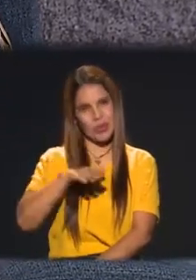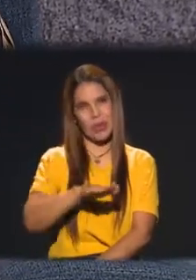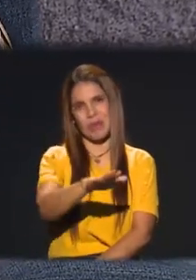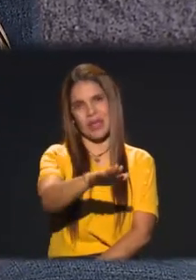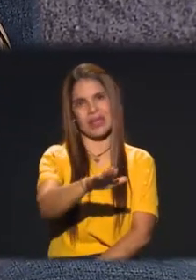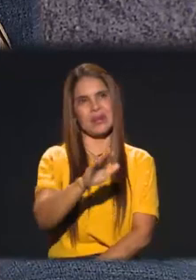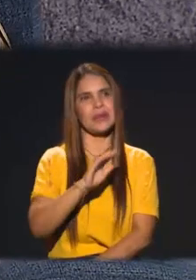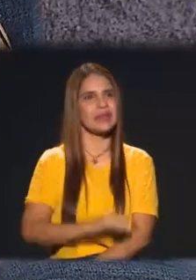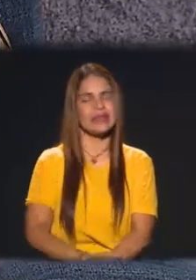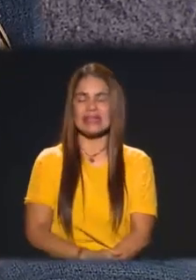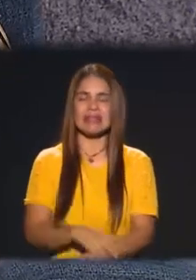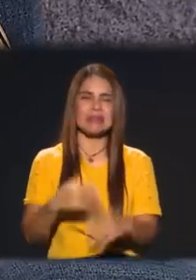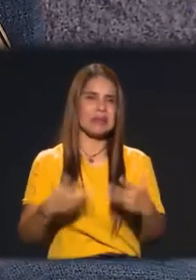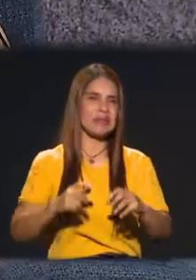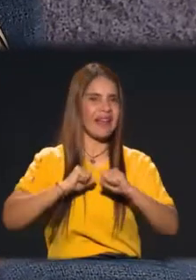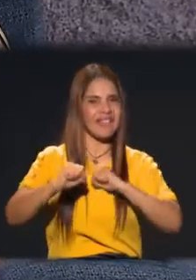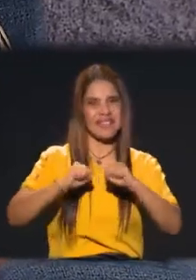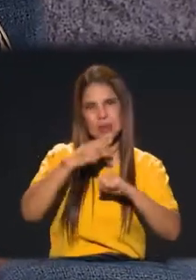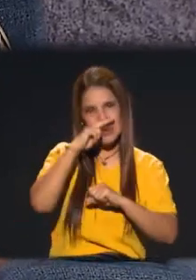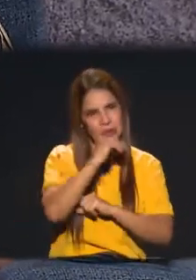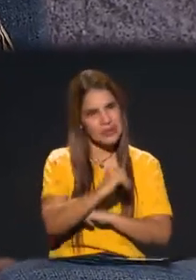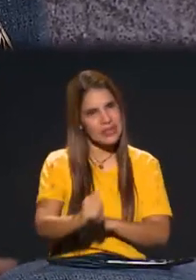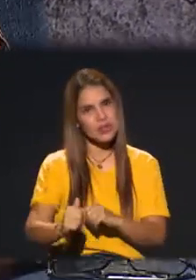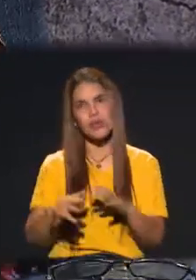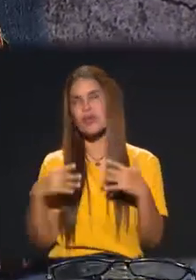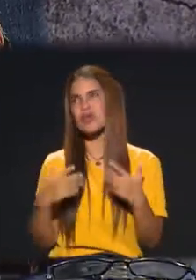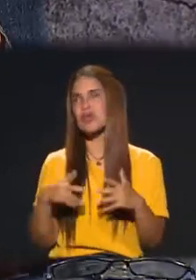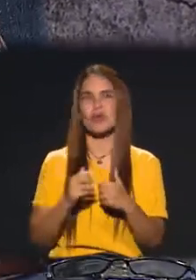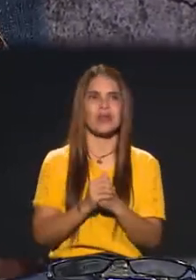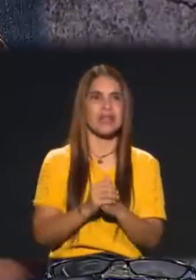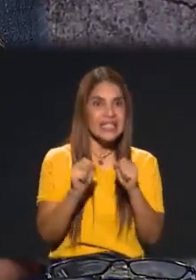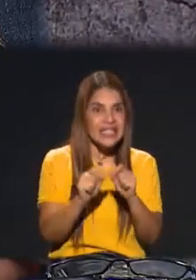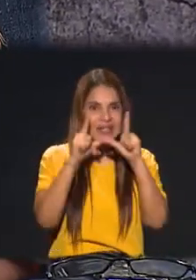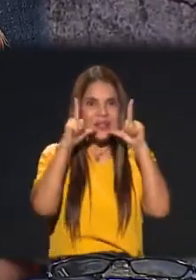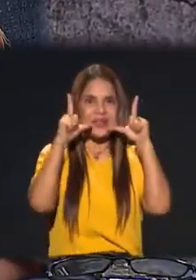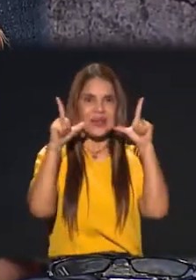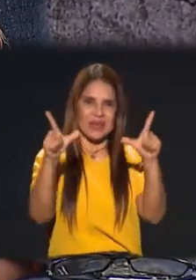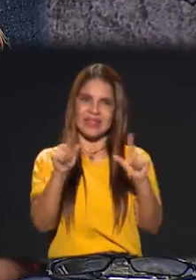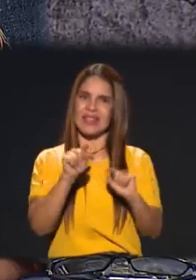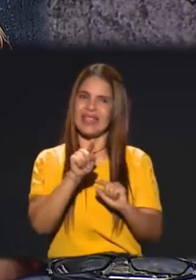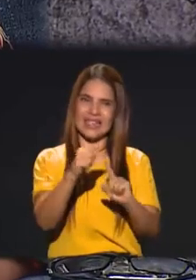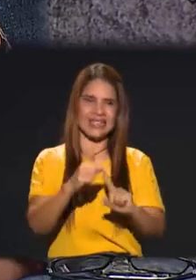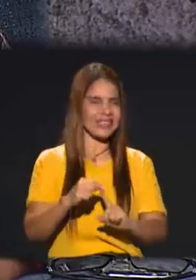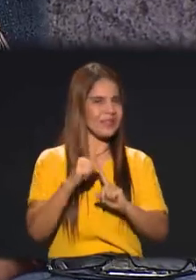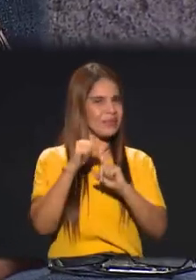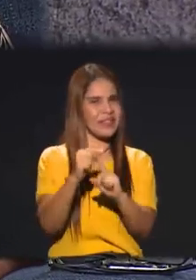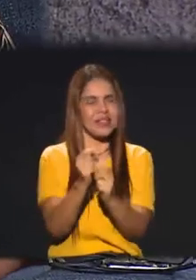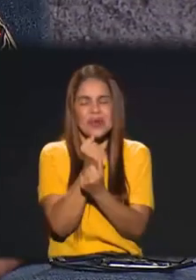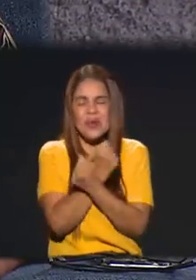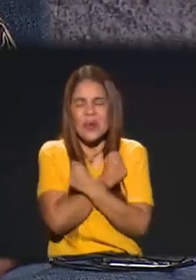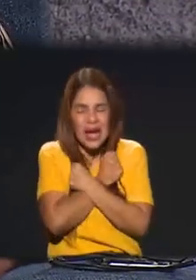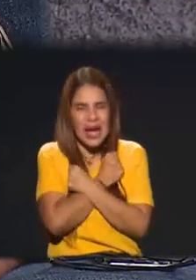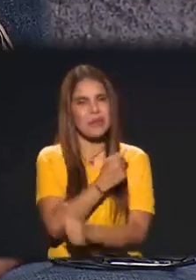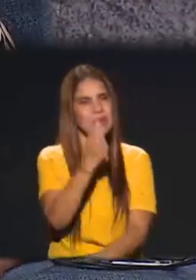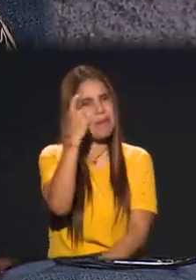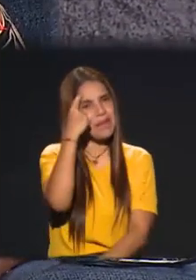es impresionante, es esos de los que vos has recibido grandes sorpresas ahora en esta situación, pero lo quiero mucho y